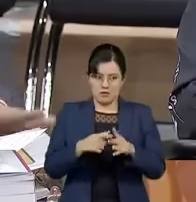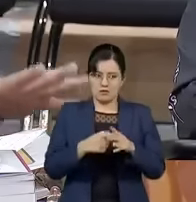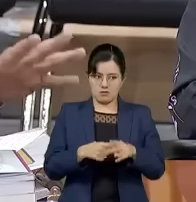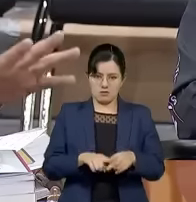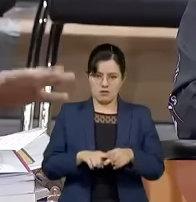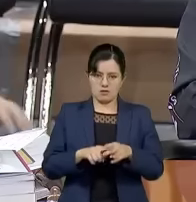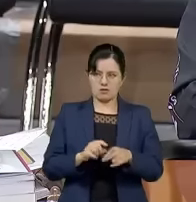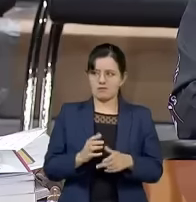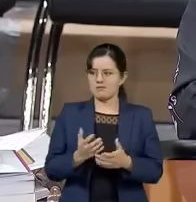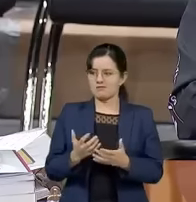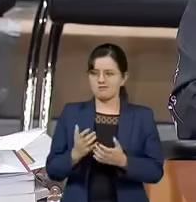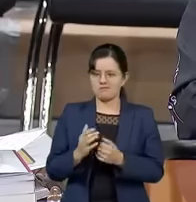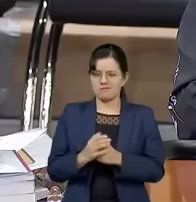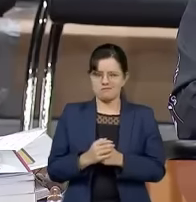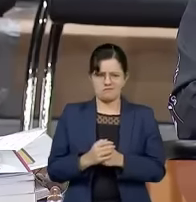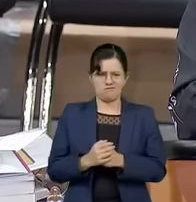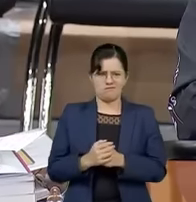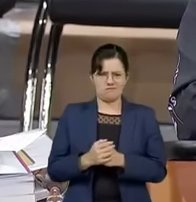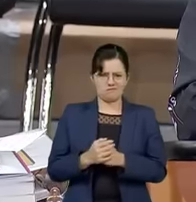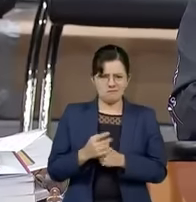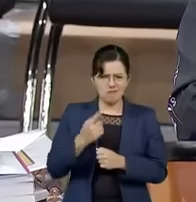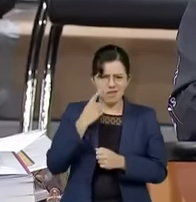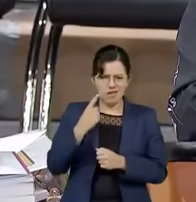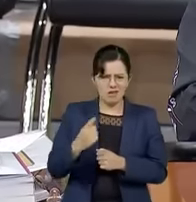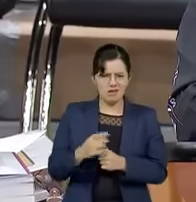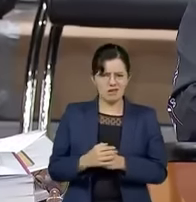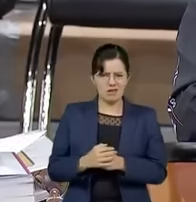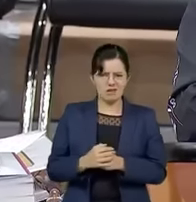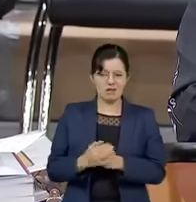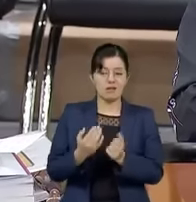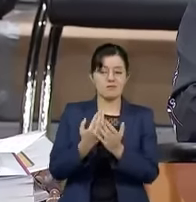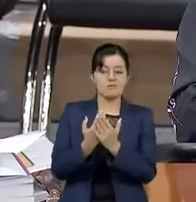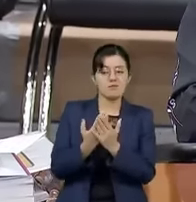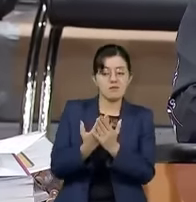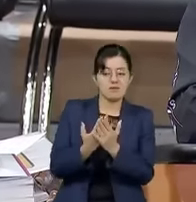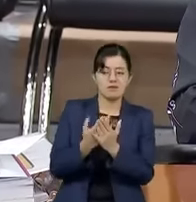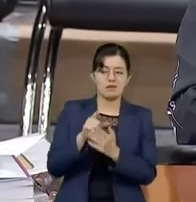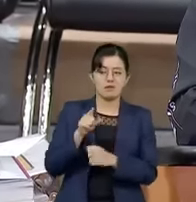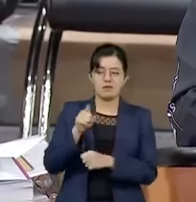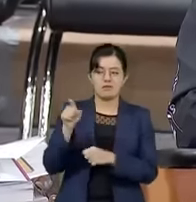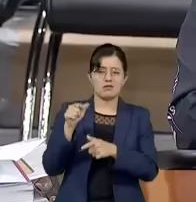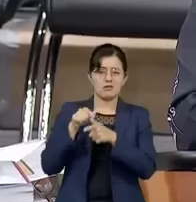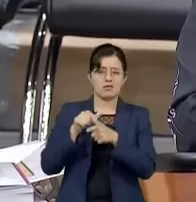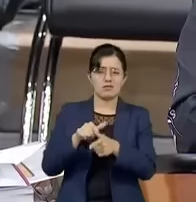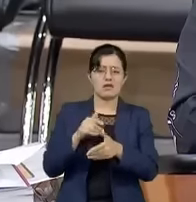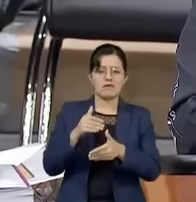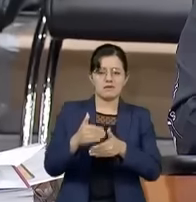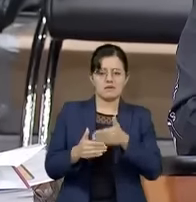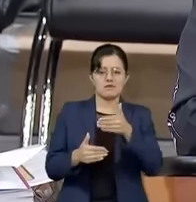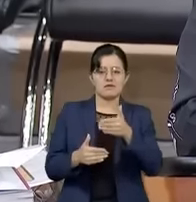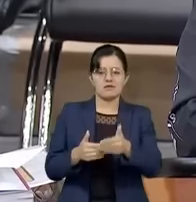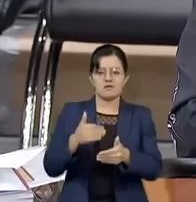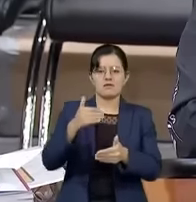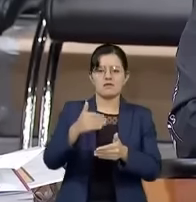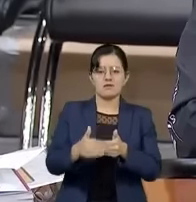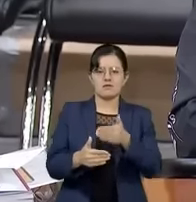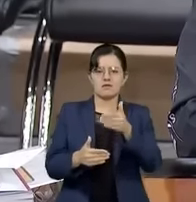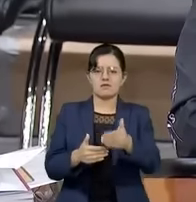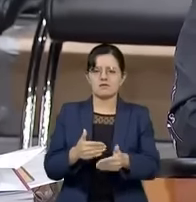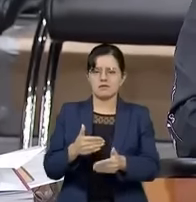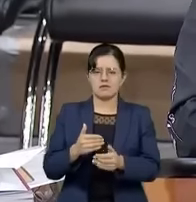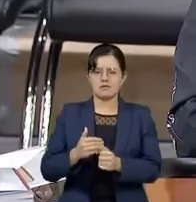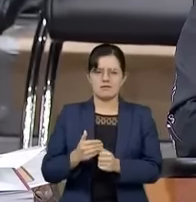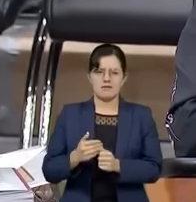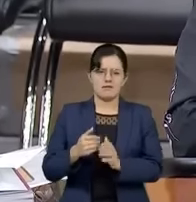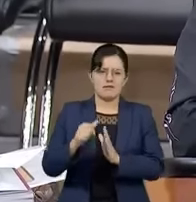vamos a hacer Ah y nosotros decíamos Mira tú nos esperamos y les dejamos que sigan avanzando avanzando avanzando avanzando